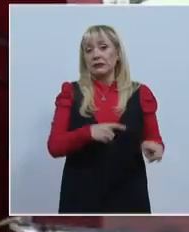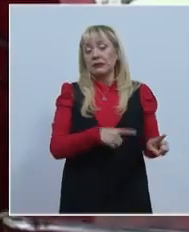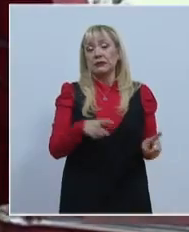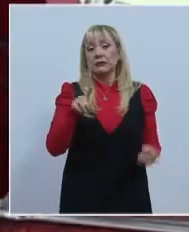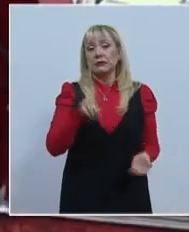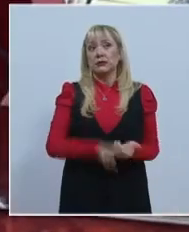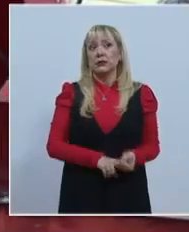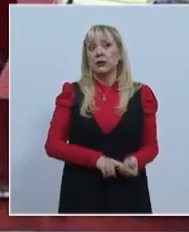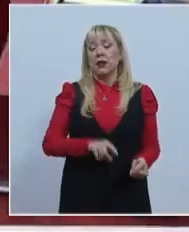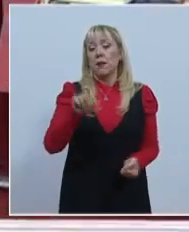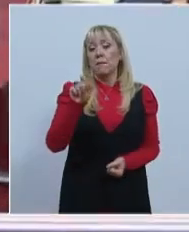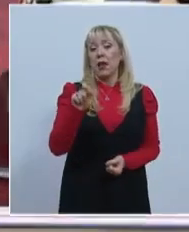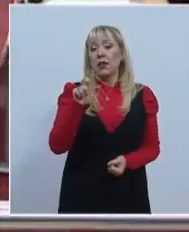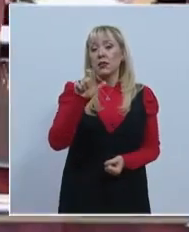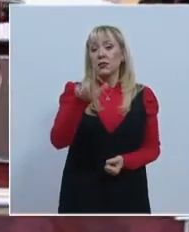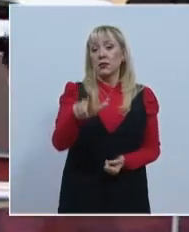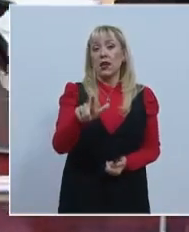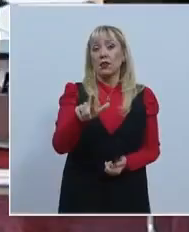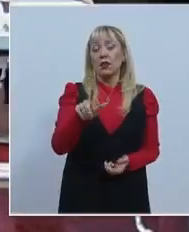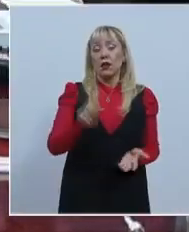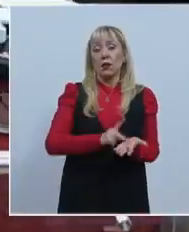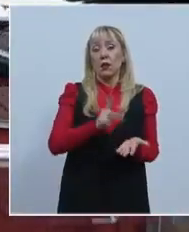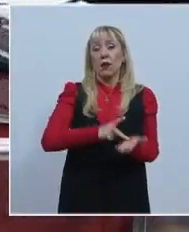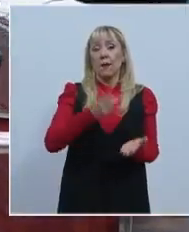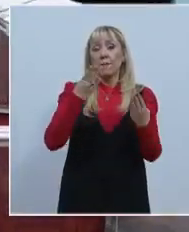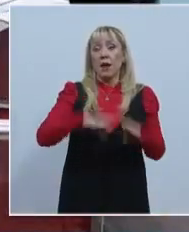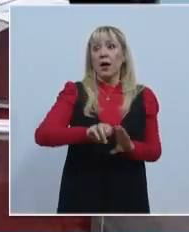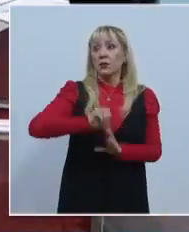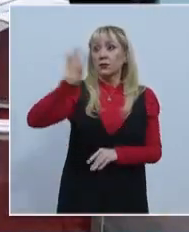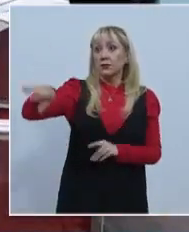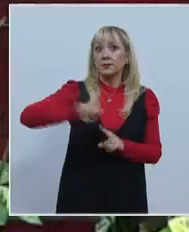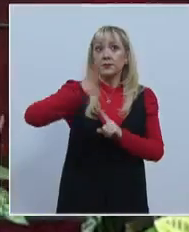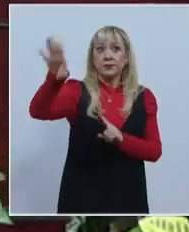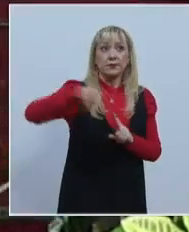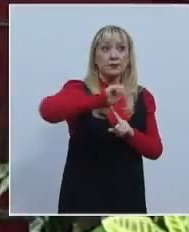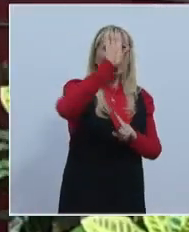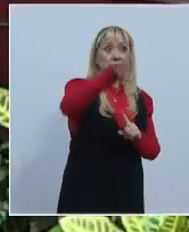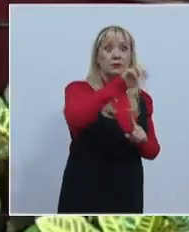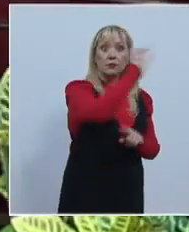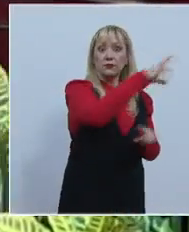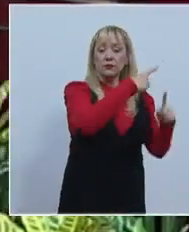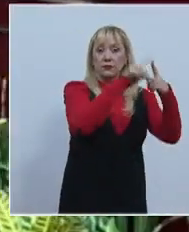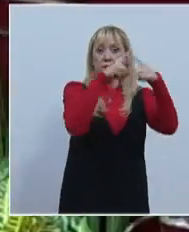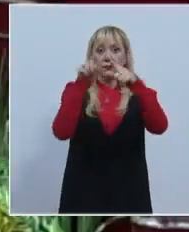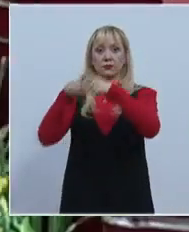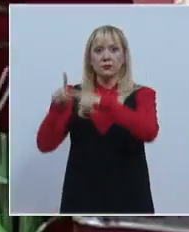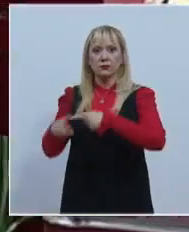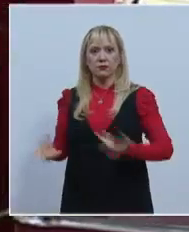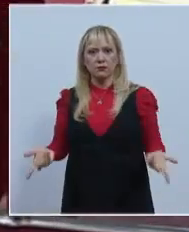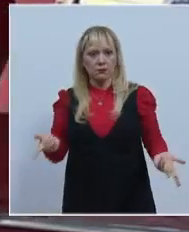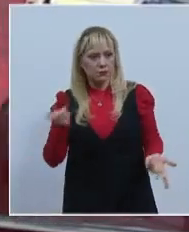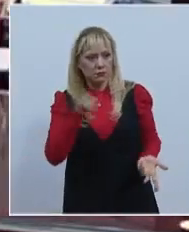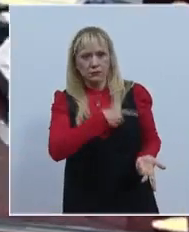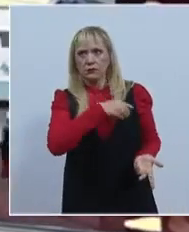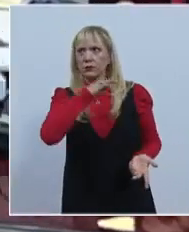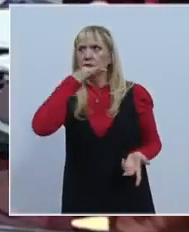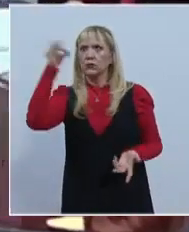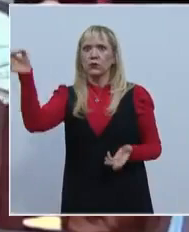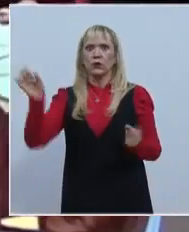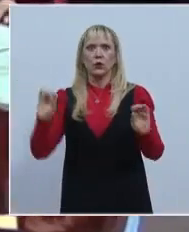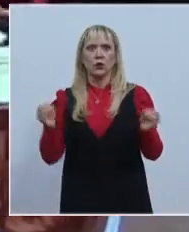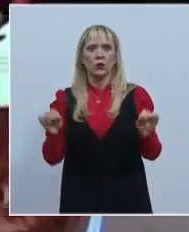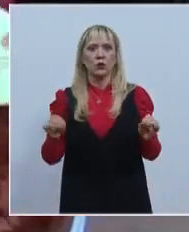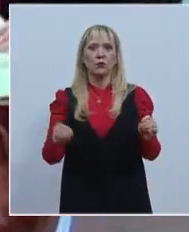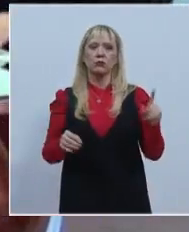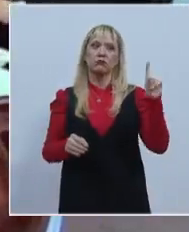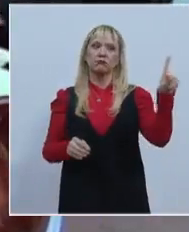cabo 27 transferencias electrónicas a distintas cuentas bancarias, las cuales no reportó y además era la